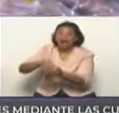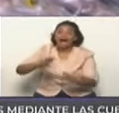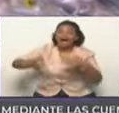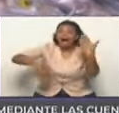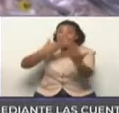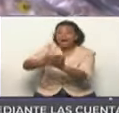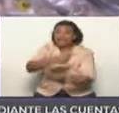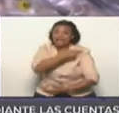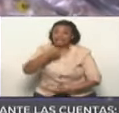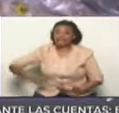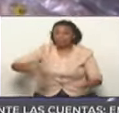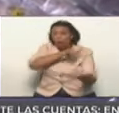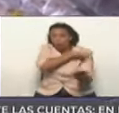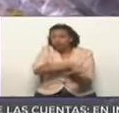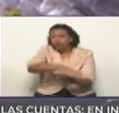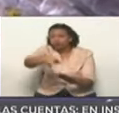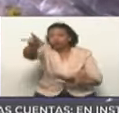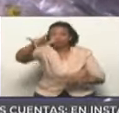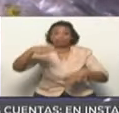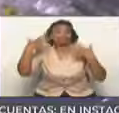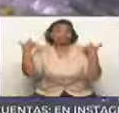Y